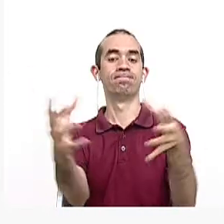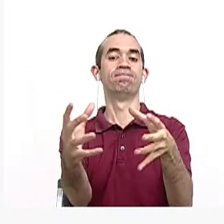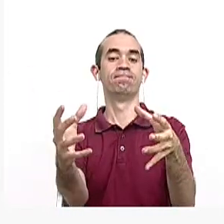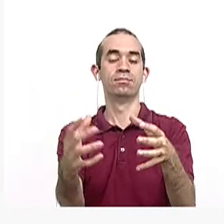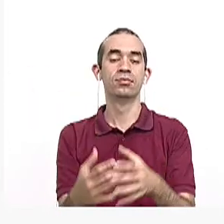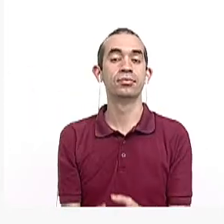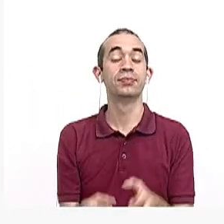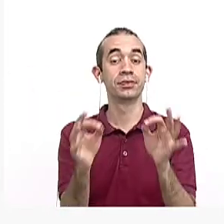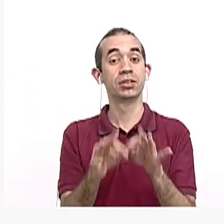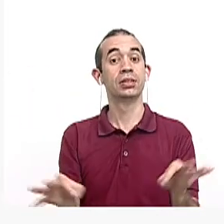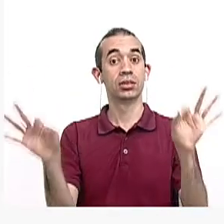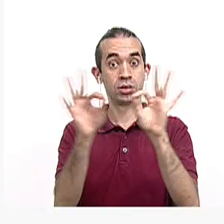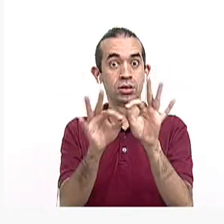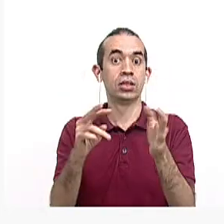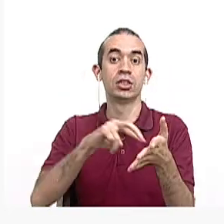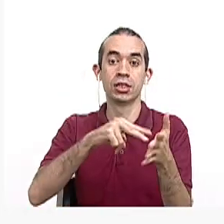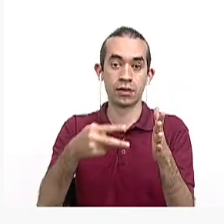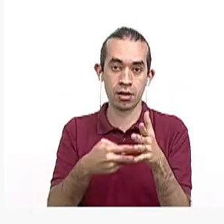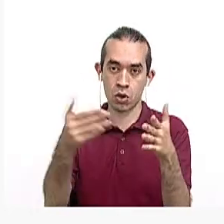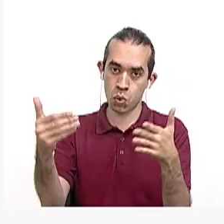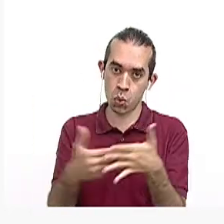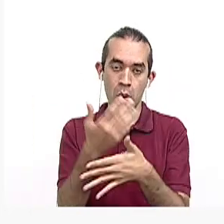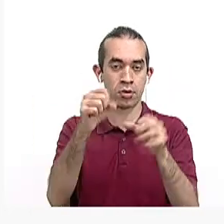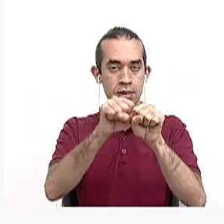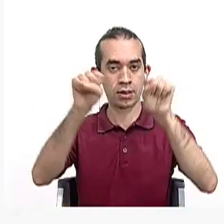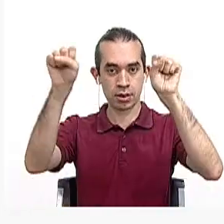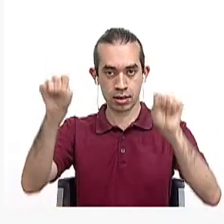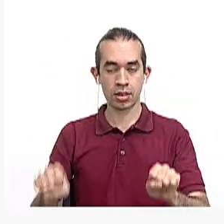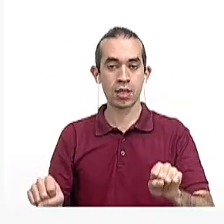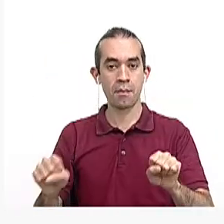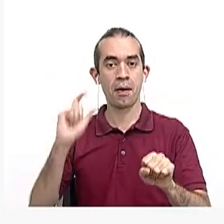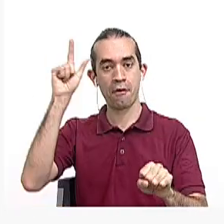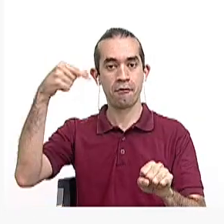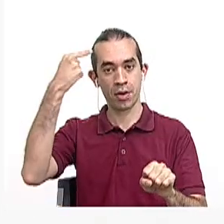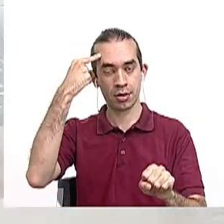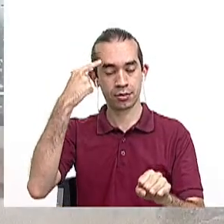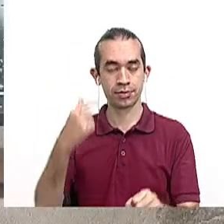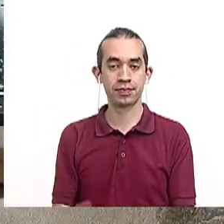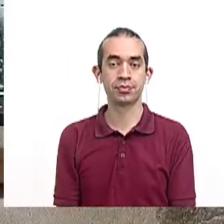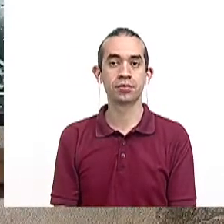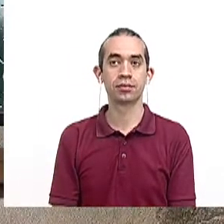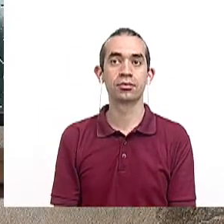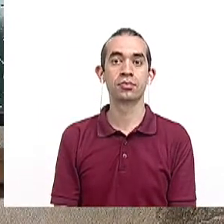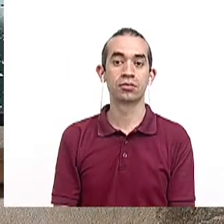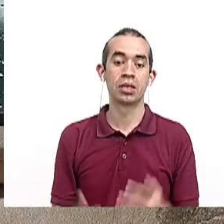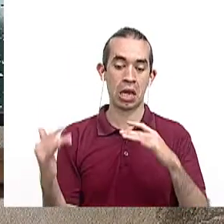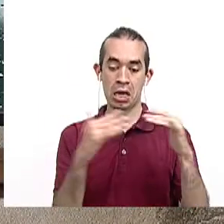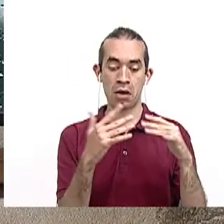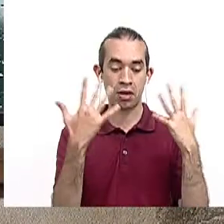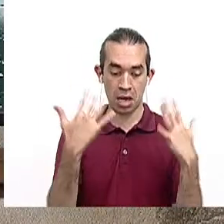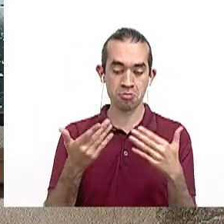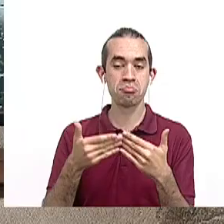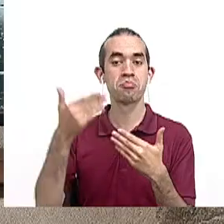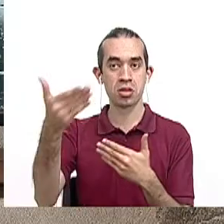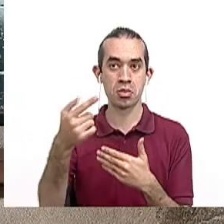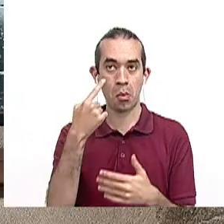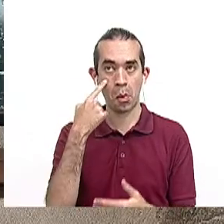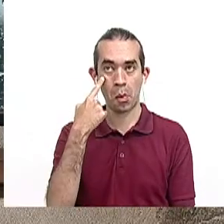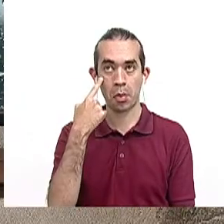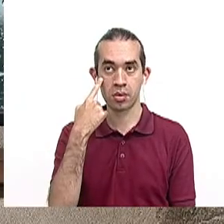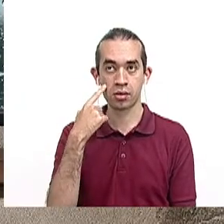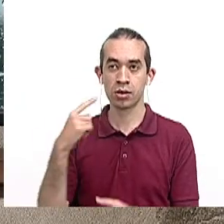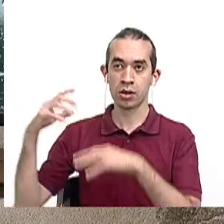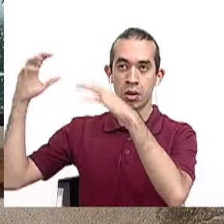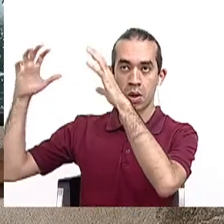Algo fundamental, porque nacería un nuevo sistema de gobierno. Vamos con la posguerra. Vamos a observarlo por ahí. Ahí está nuestra